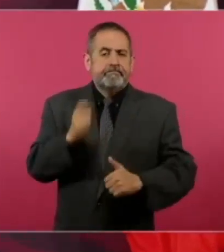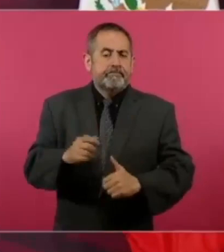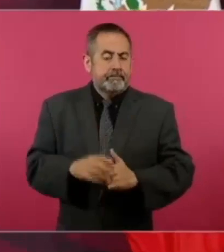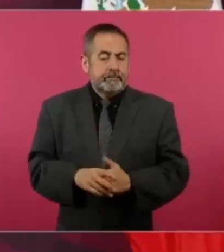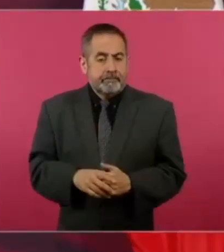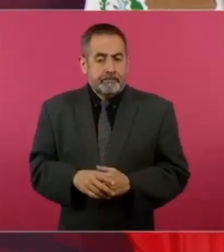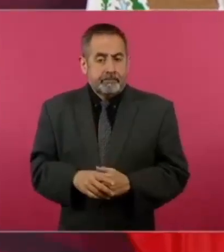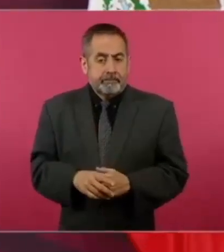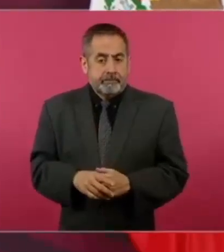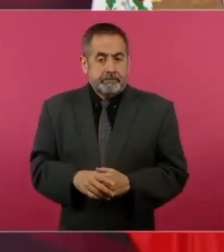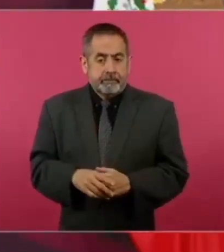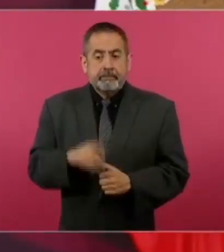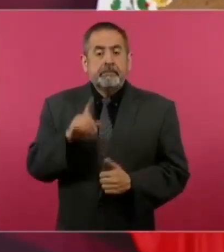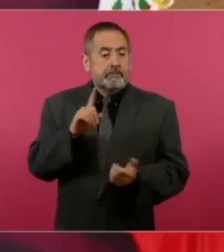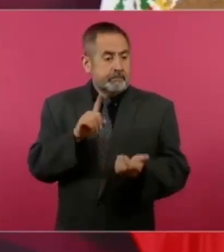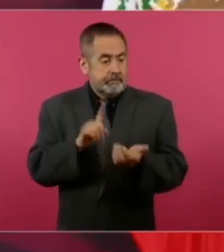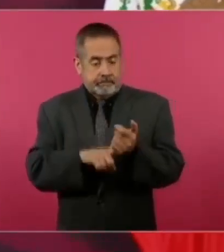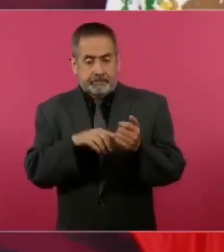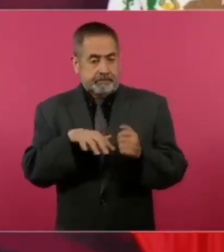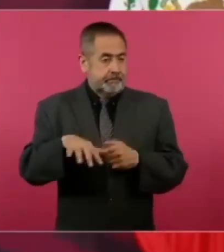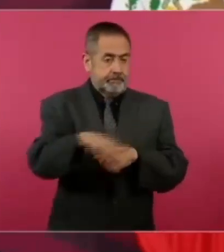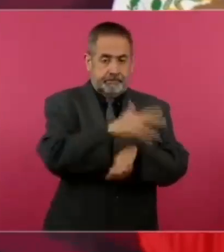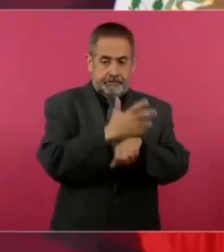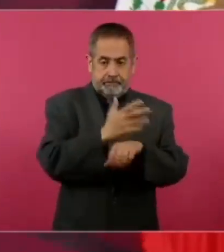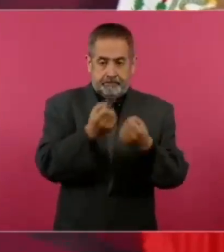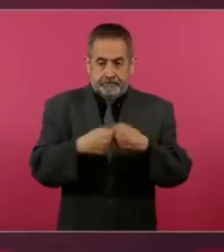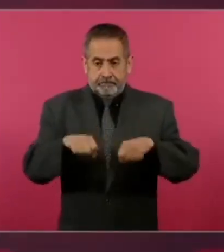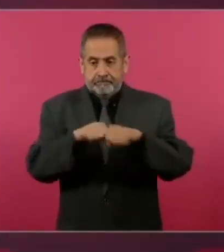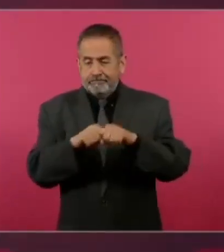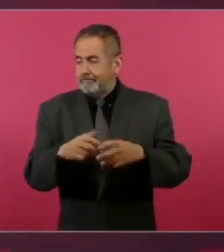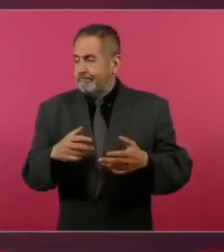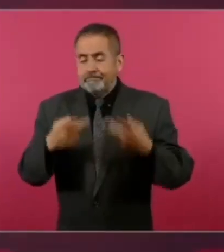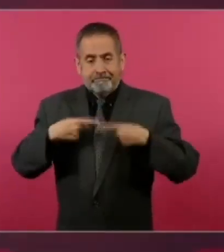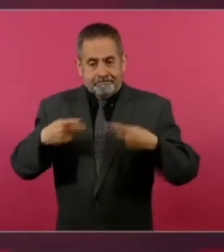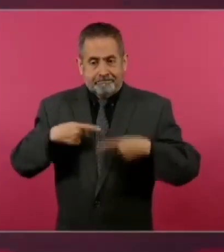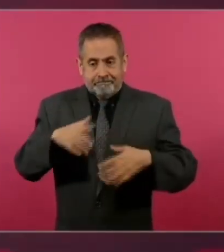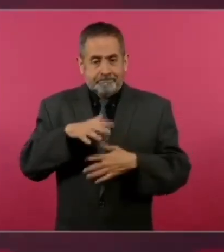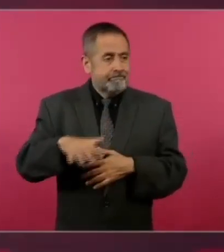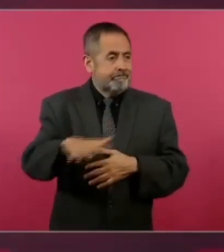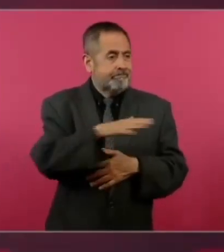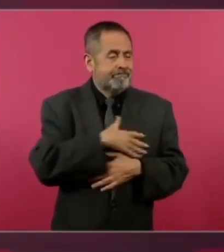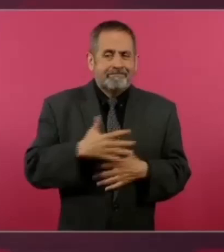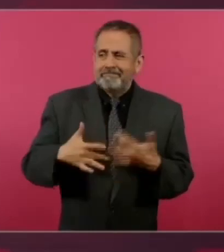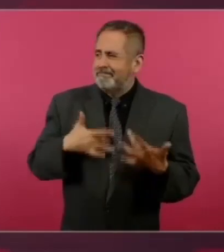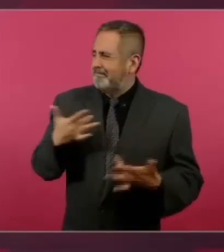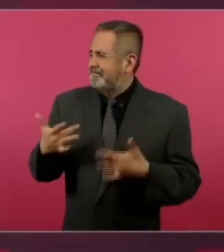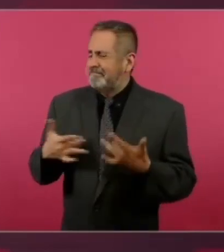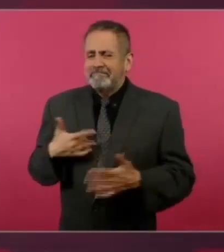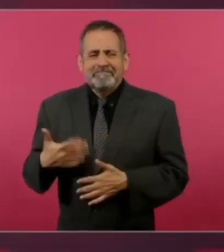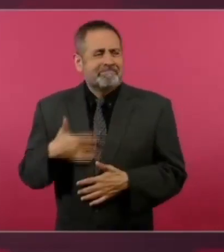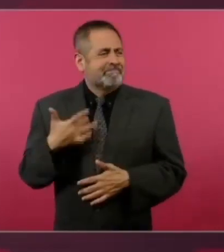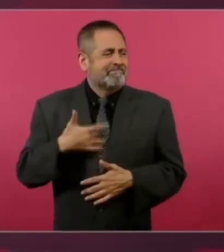De que hay una sociedad insatisfecha, en este caso,